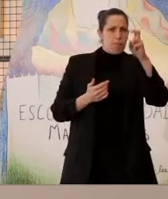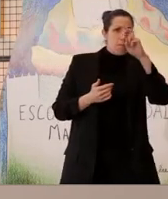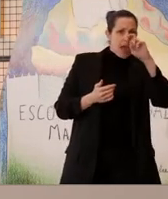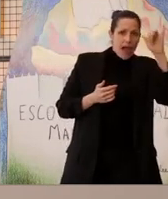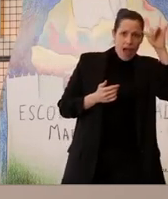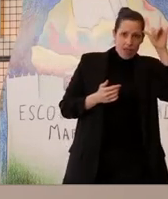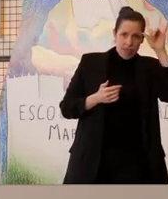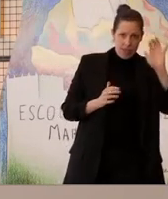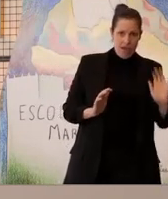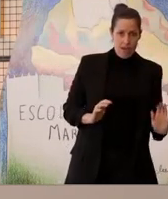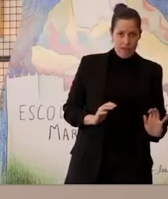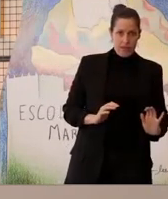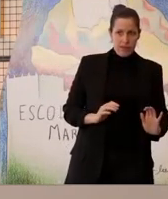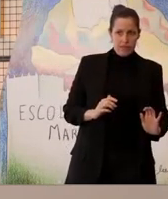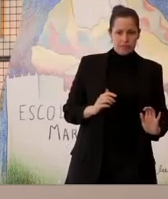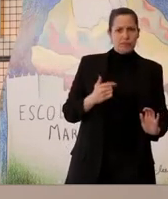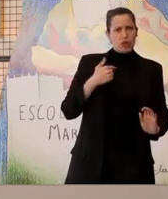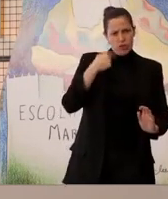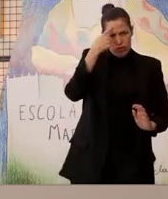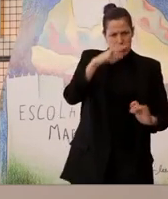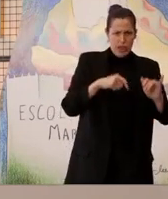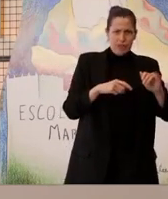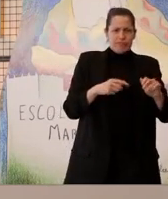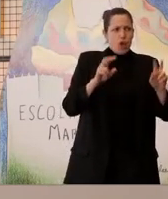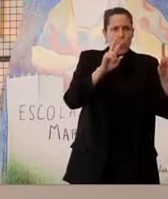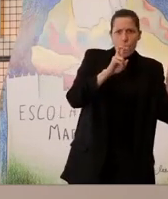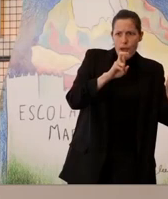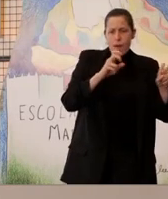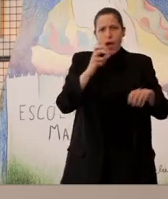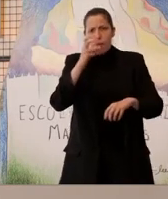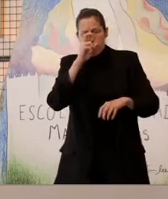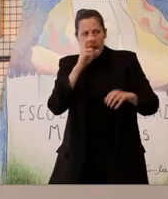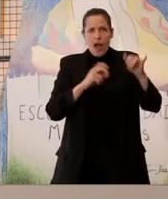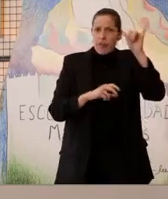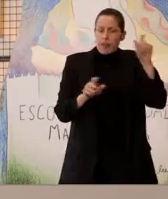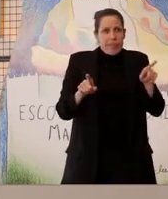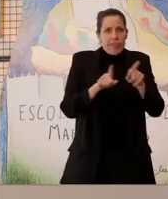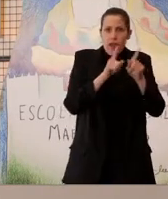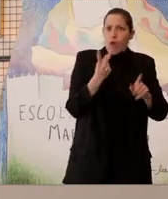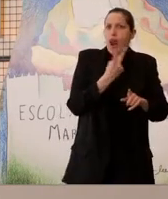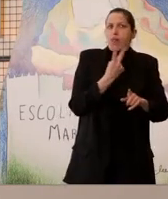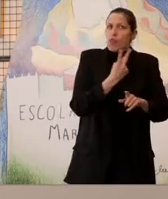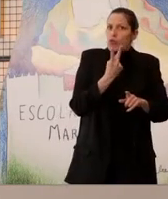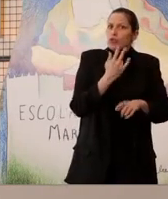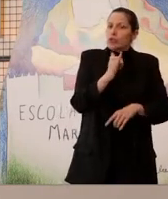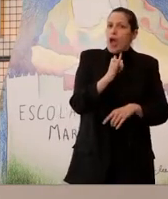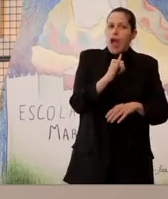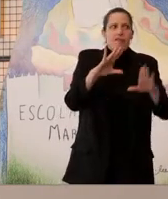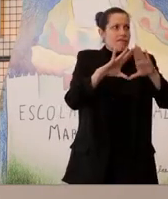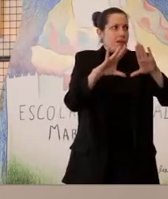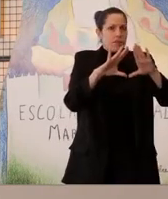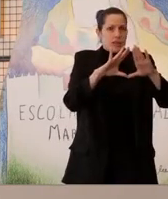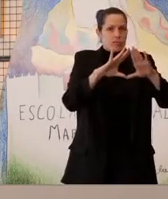que la izquierda tenga grandes convicciones feministas ni la nueva ni la vieja por corazón porque el feminismo es el movimiento